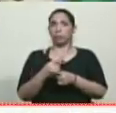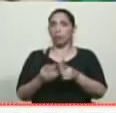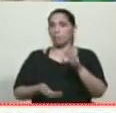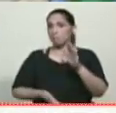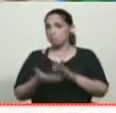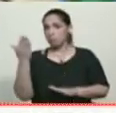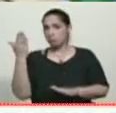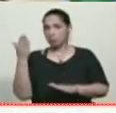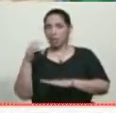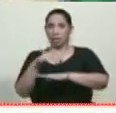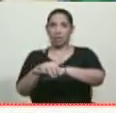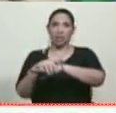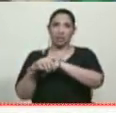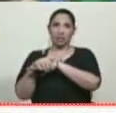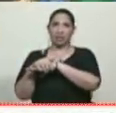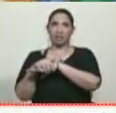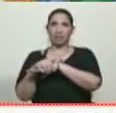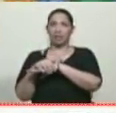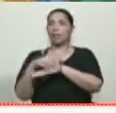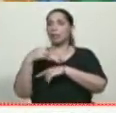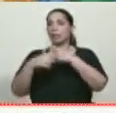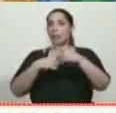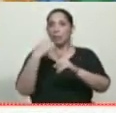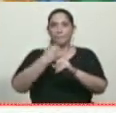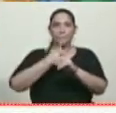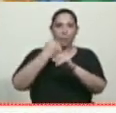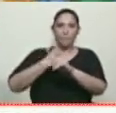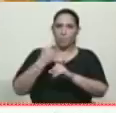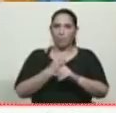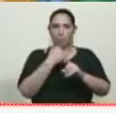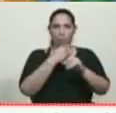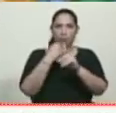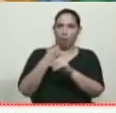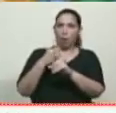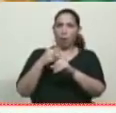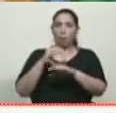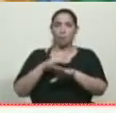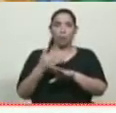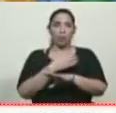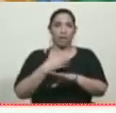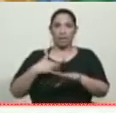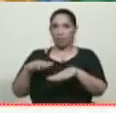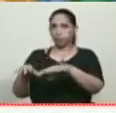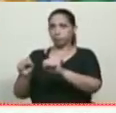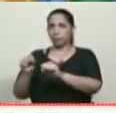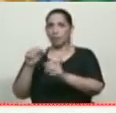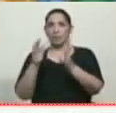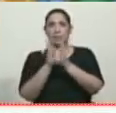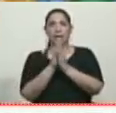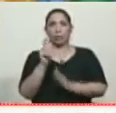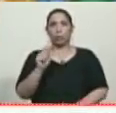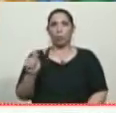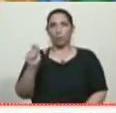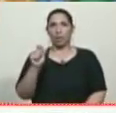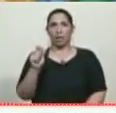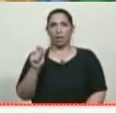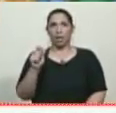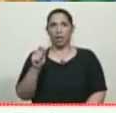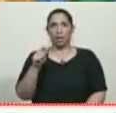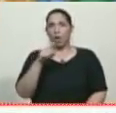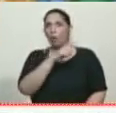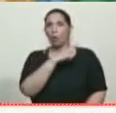de una lucha fanática por conquistar San Tomé, y entonces le cortan la cabeza, y que por